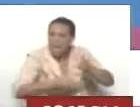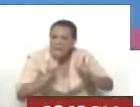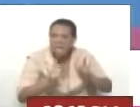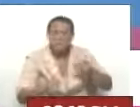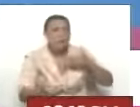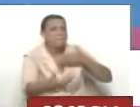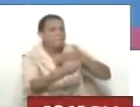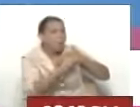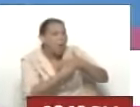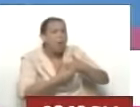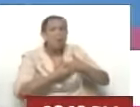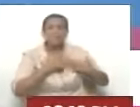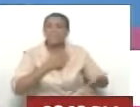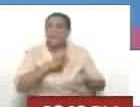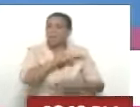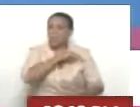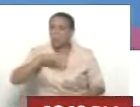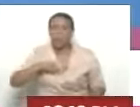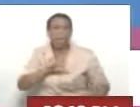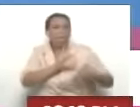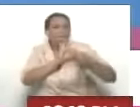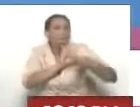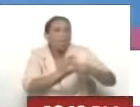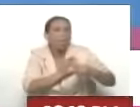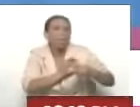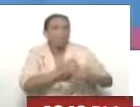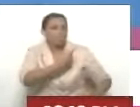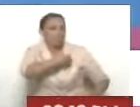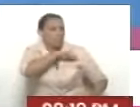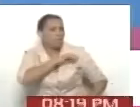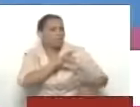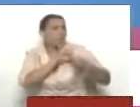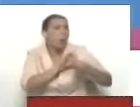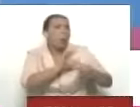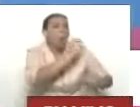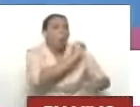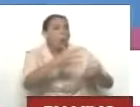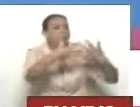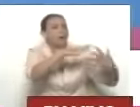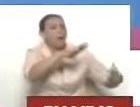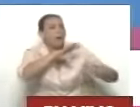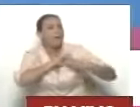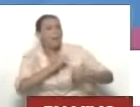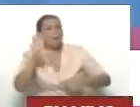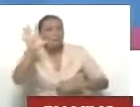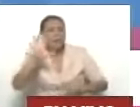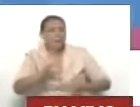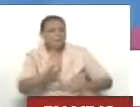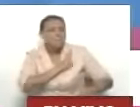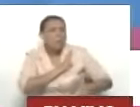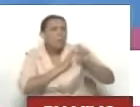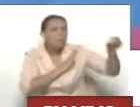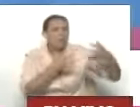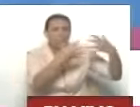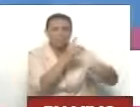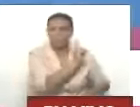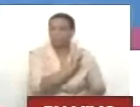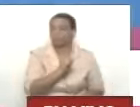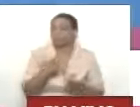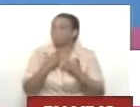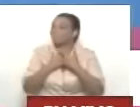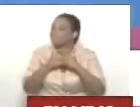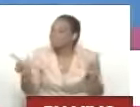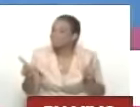licencia. Nosotros no somos colonia gringa, no somos colonia de ustedes. Y Venezuela va a seguir